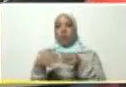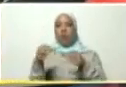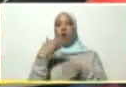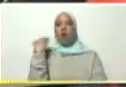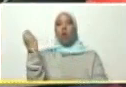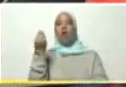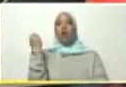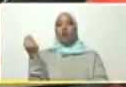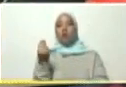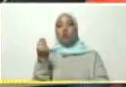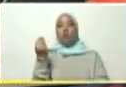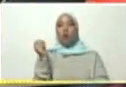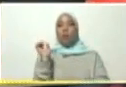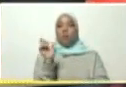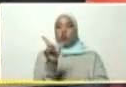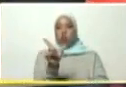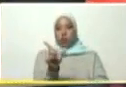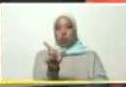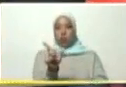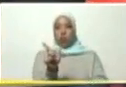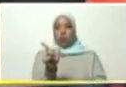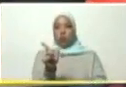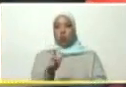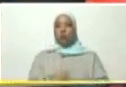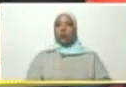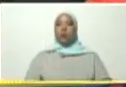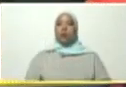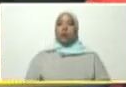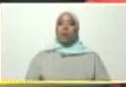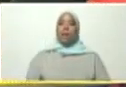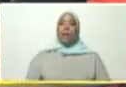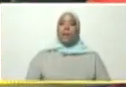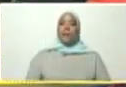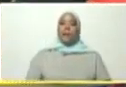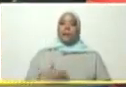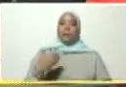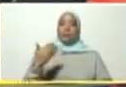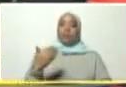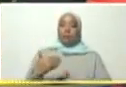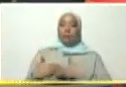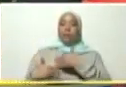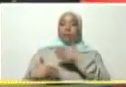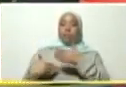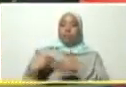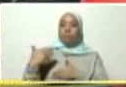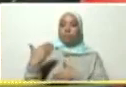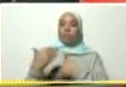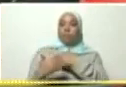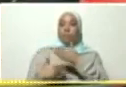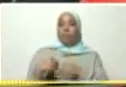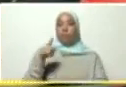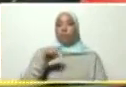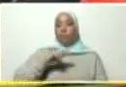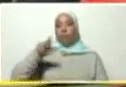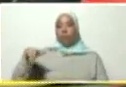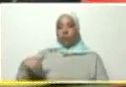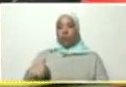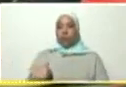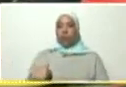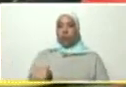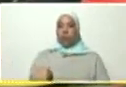JP sube y hay otra transitando su camino la JP sube También nosotros vamos